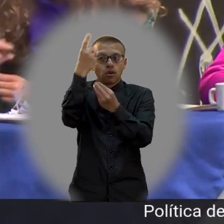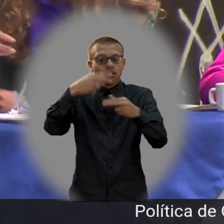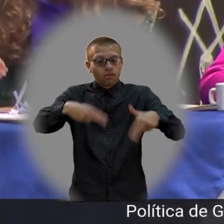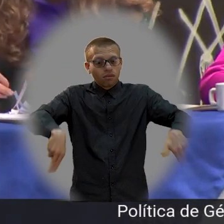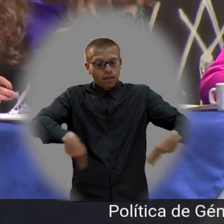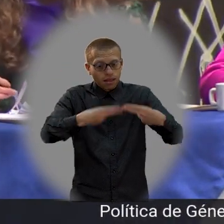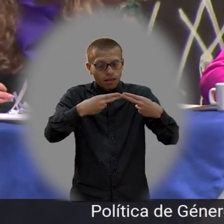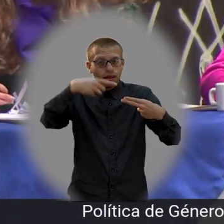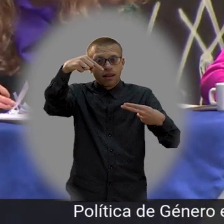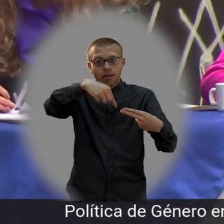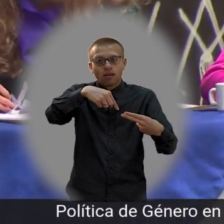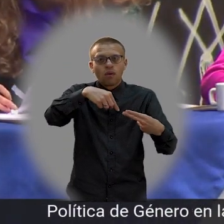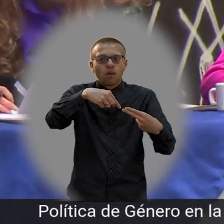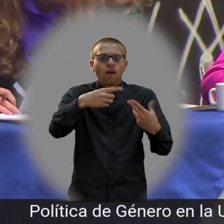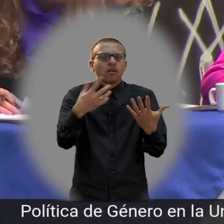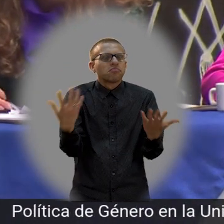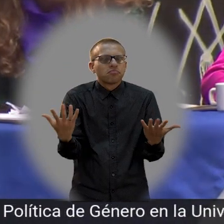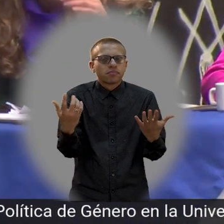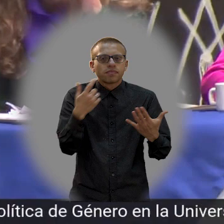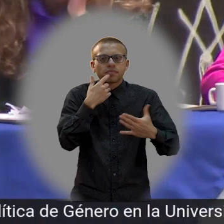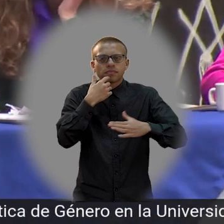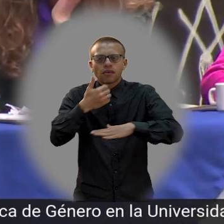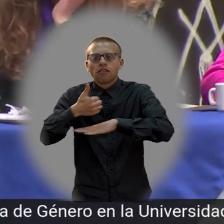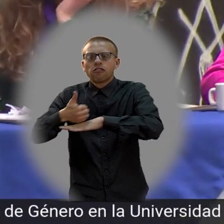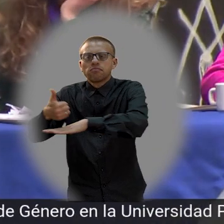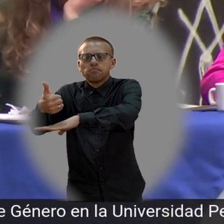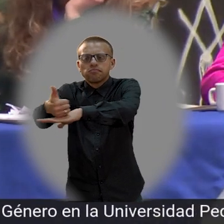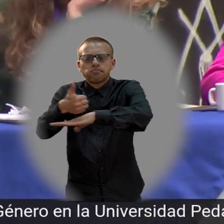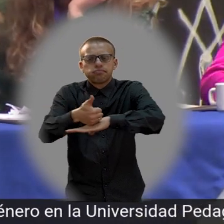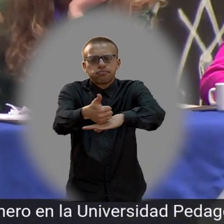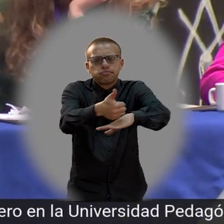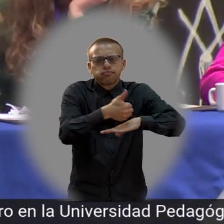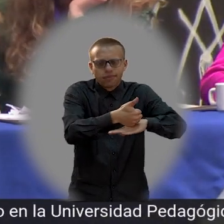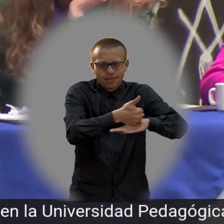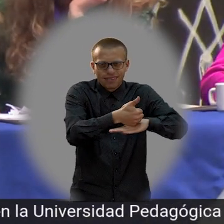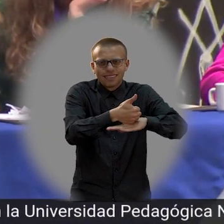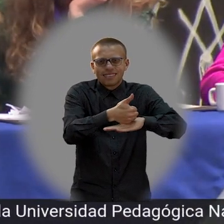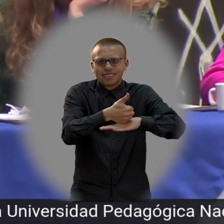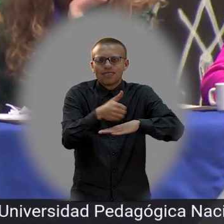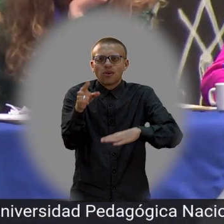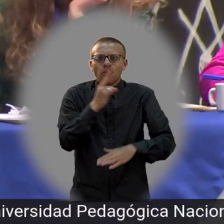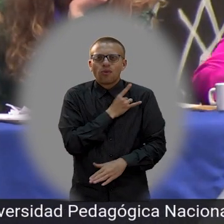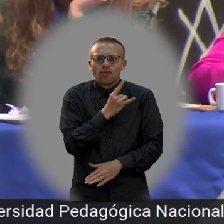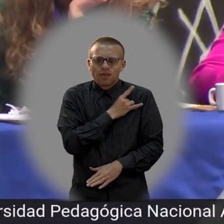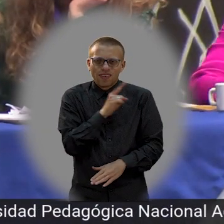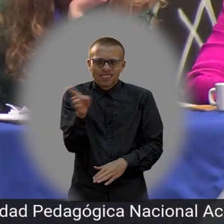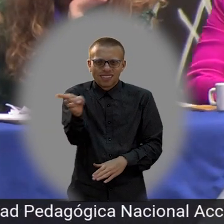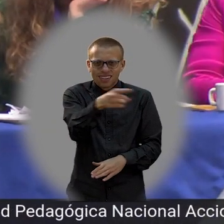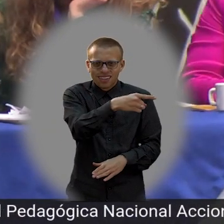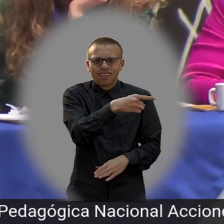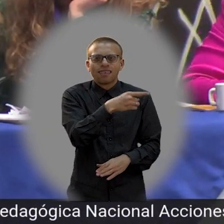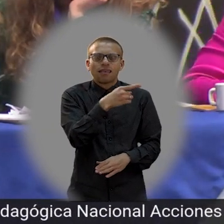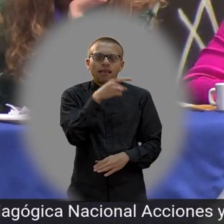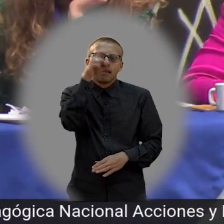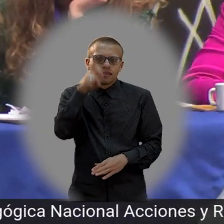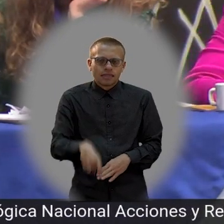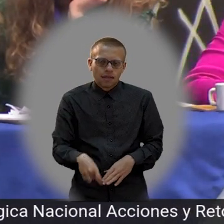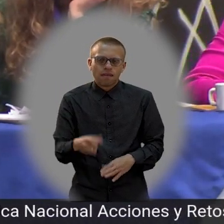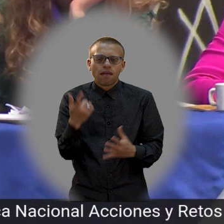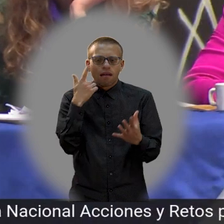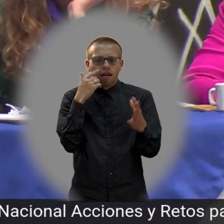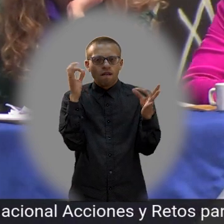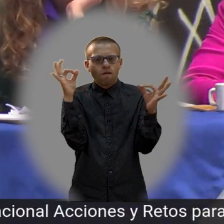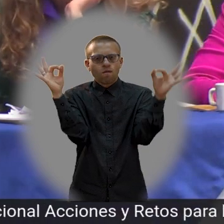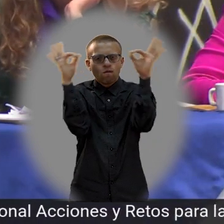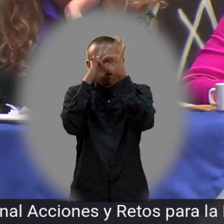todas las directivas de la universidad o los espacios o los lugares como de poder tengan enfoque de género, como quienes están en